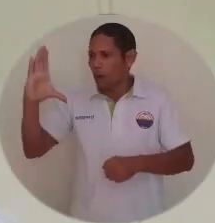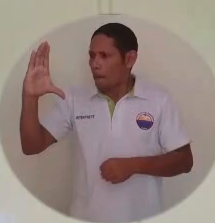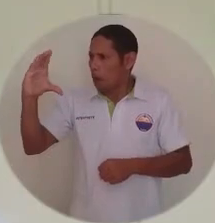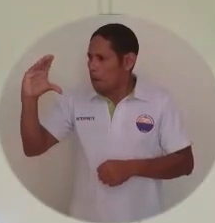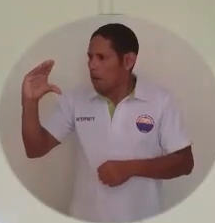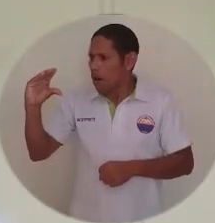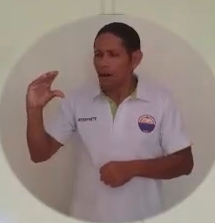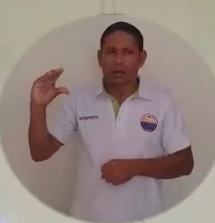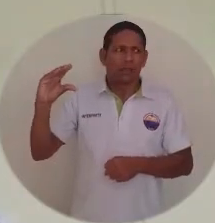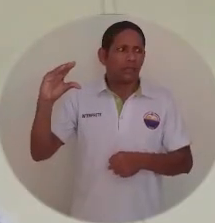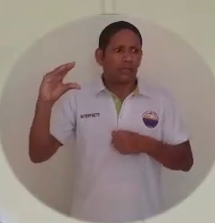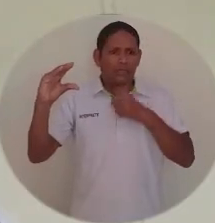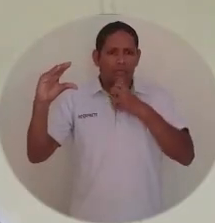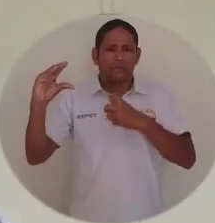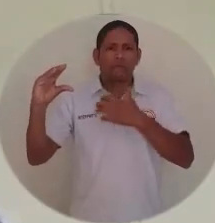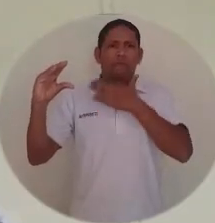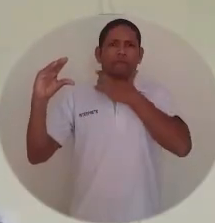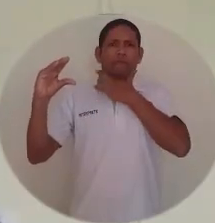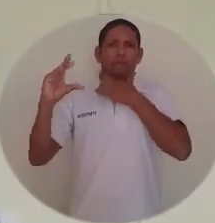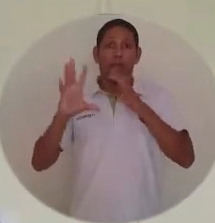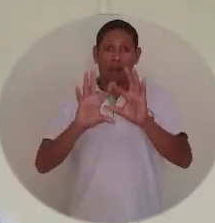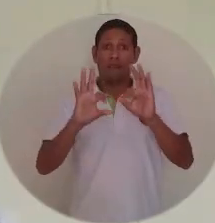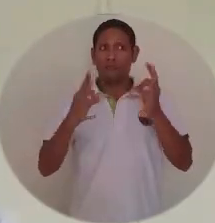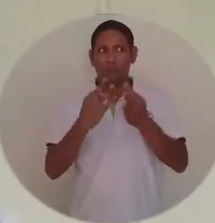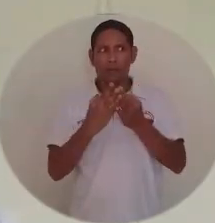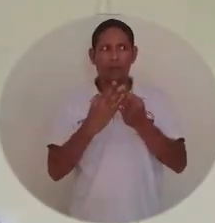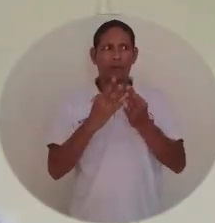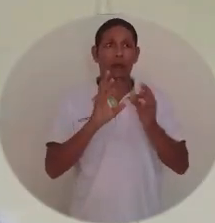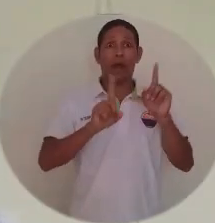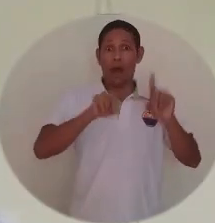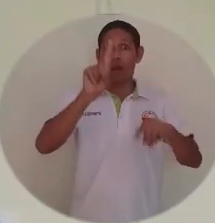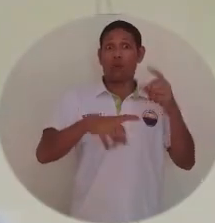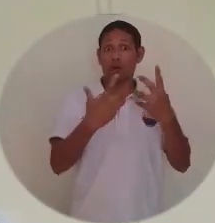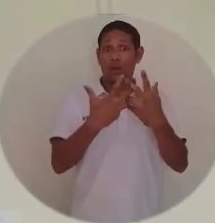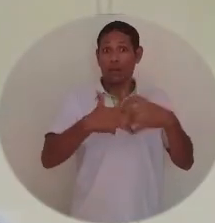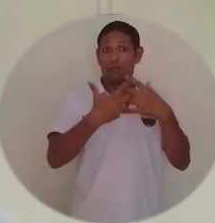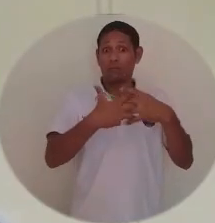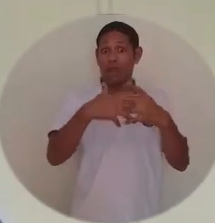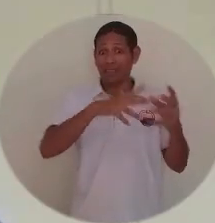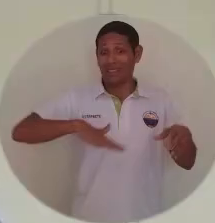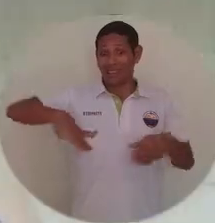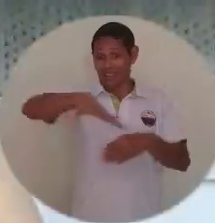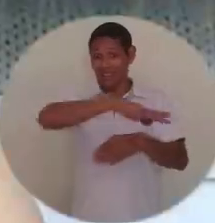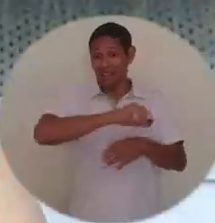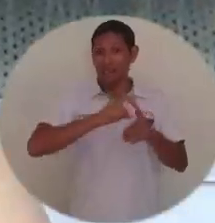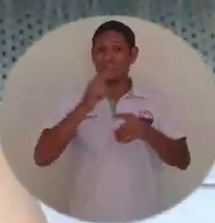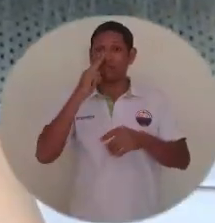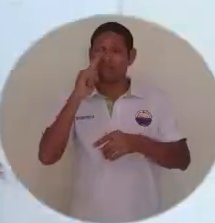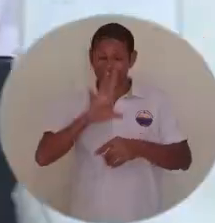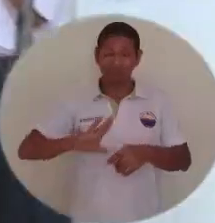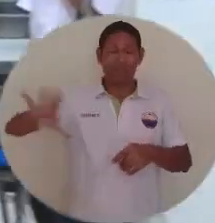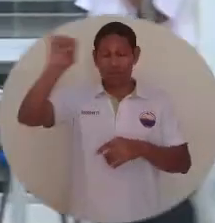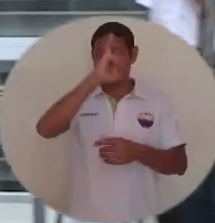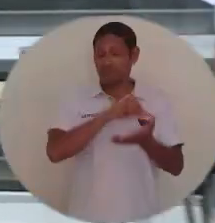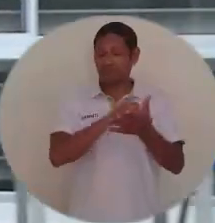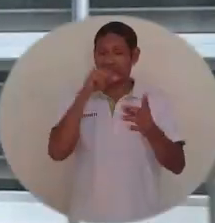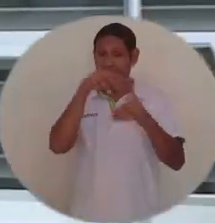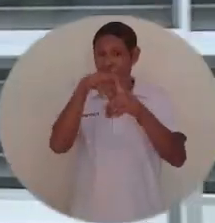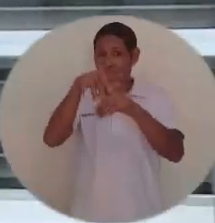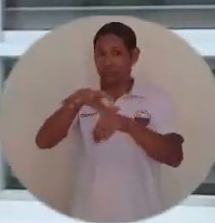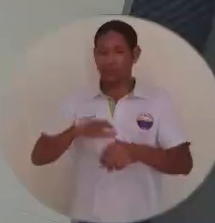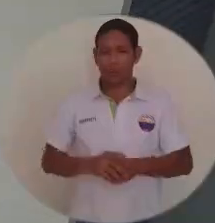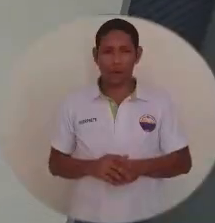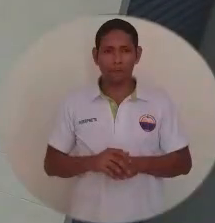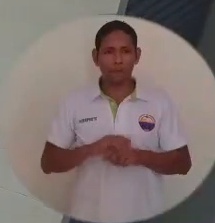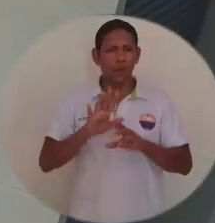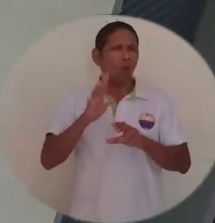las fuentes de generación de ingresos de las personas, las familias y las empresas en el contexto territorial y en el contexto